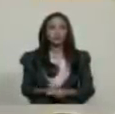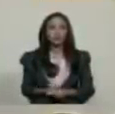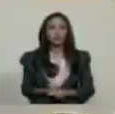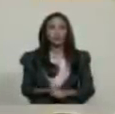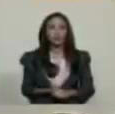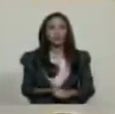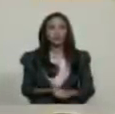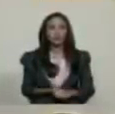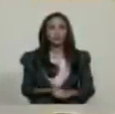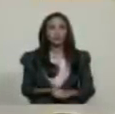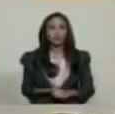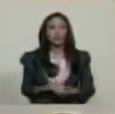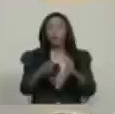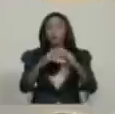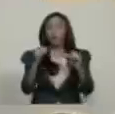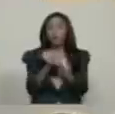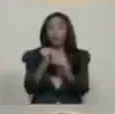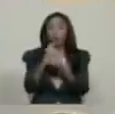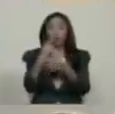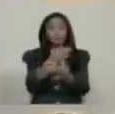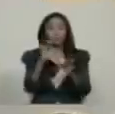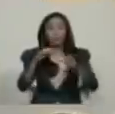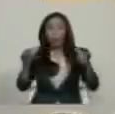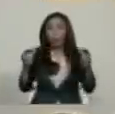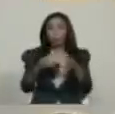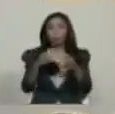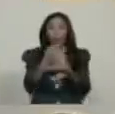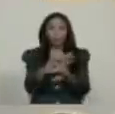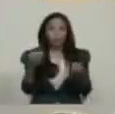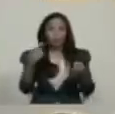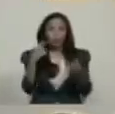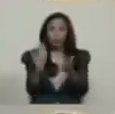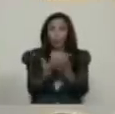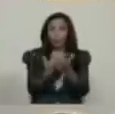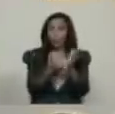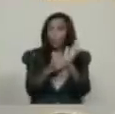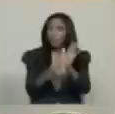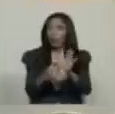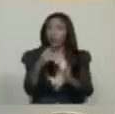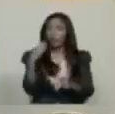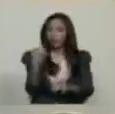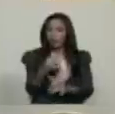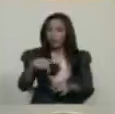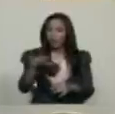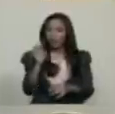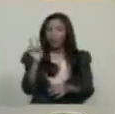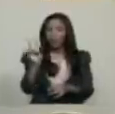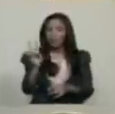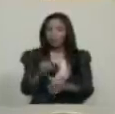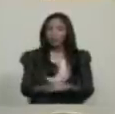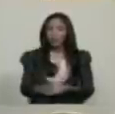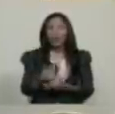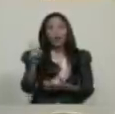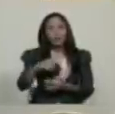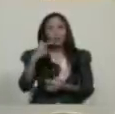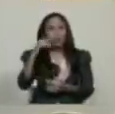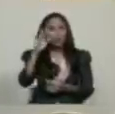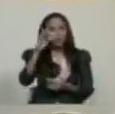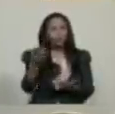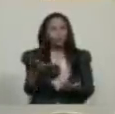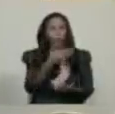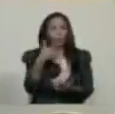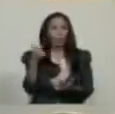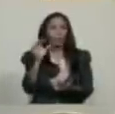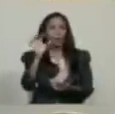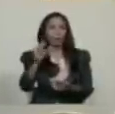un equipo, que responde, bueno, a la realidad venezolana y a la expectativa de futuro. Esto es